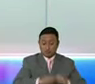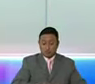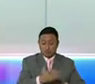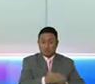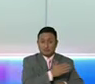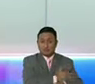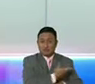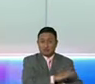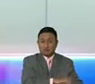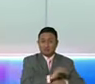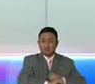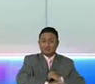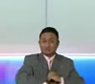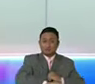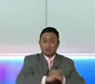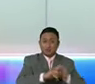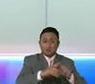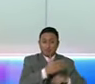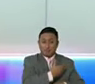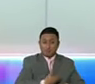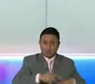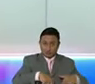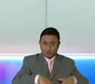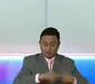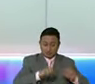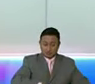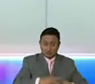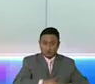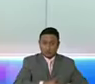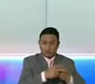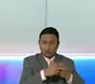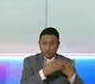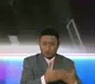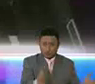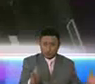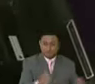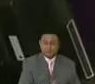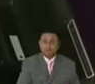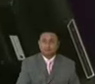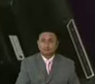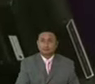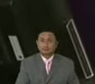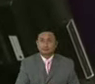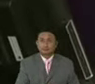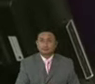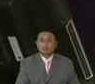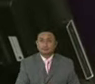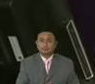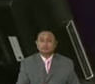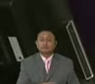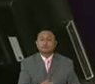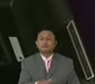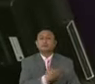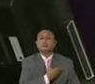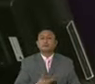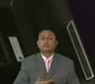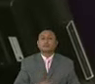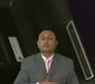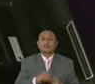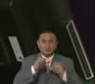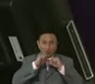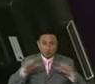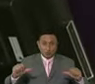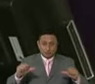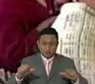fueron oferta de campaña del presidente Lenín Moreno. Con respecto al anuncio que realizó el primer mandatario Lenín Moreno